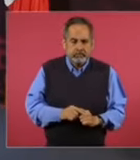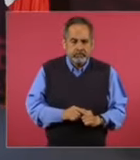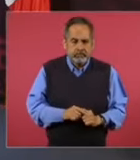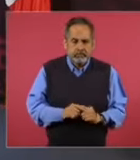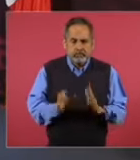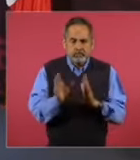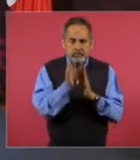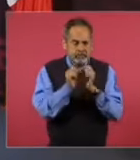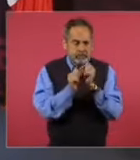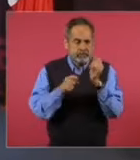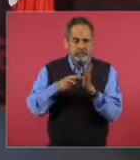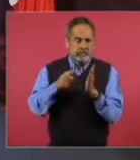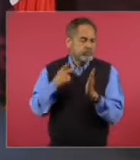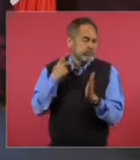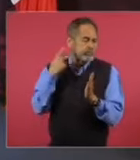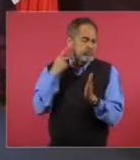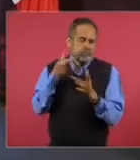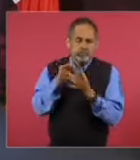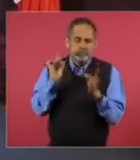política